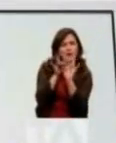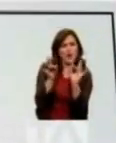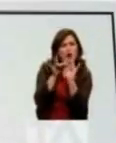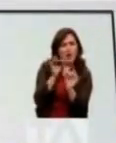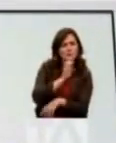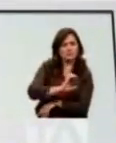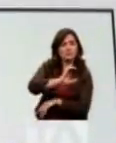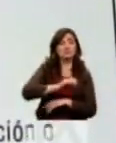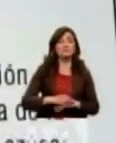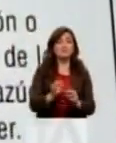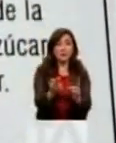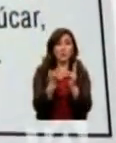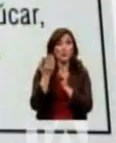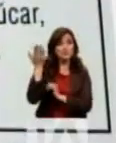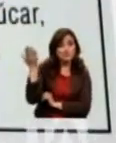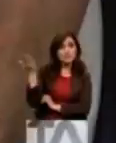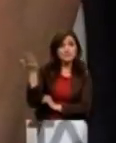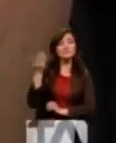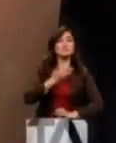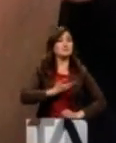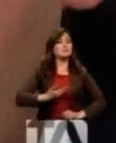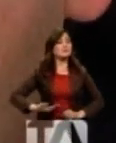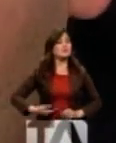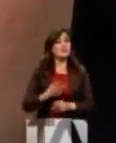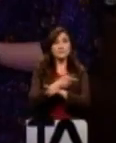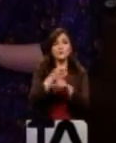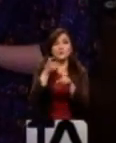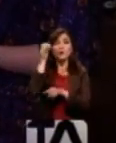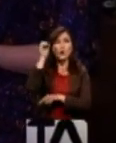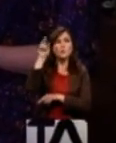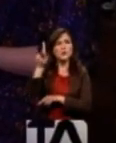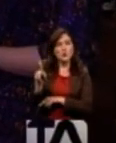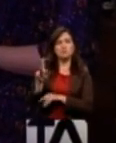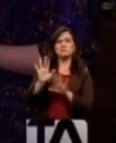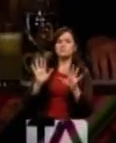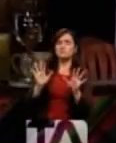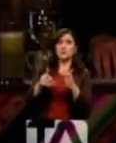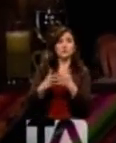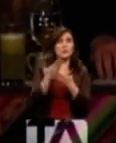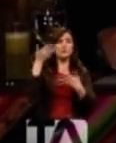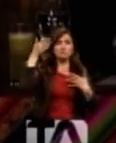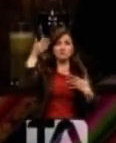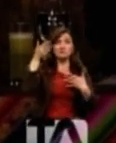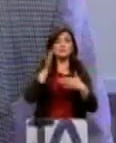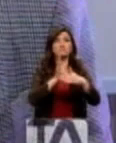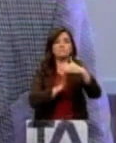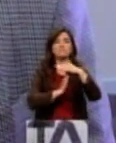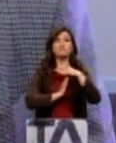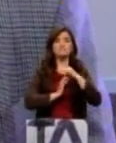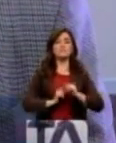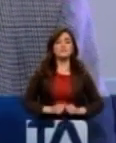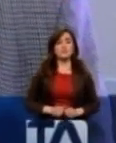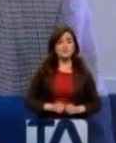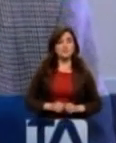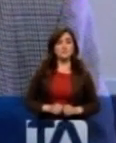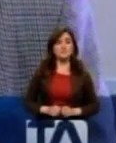que generó también una respuesta del primer mandatario, que desde distintos sectores consideran deja ver una nueva política pacifista. Con esa